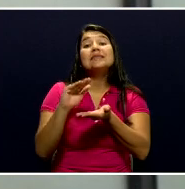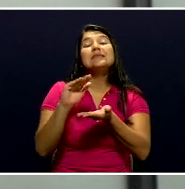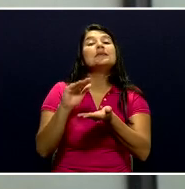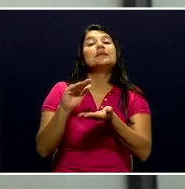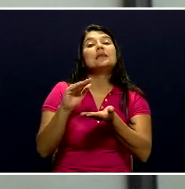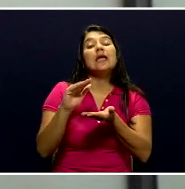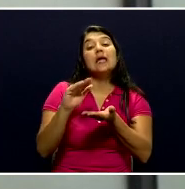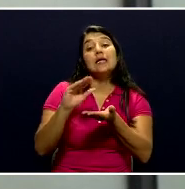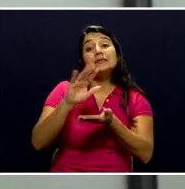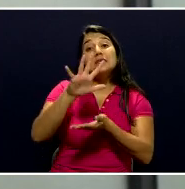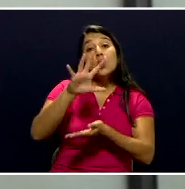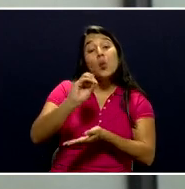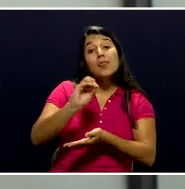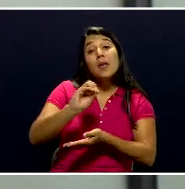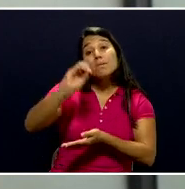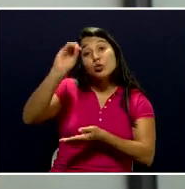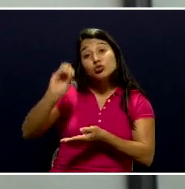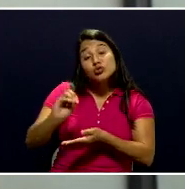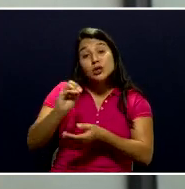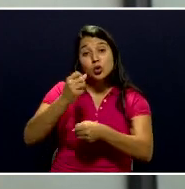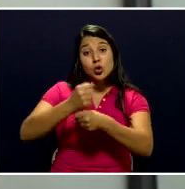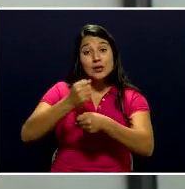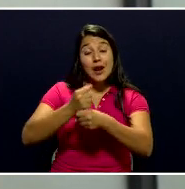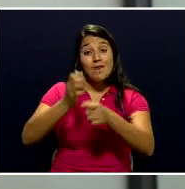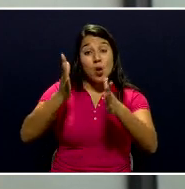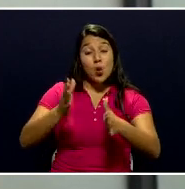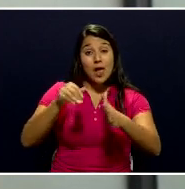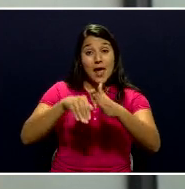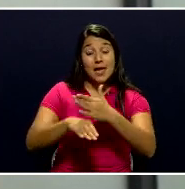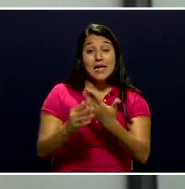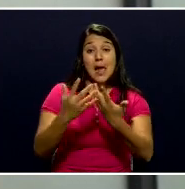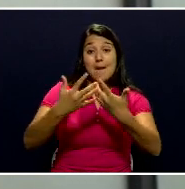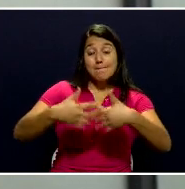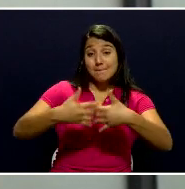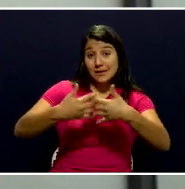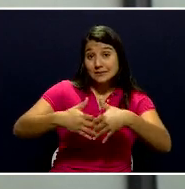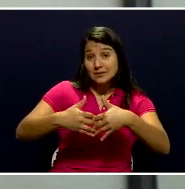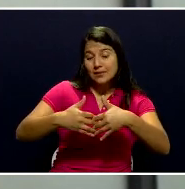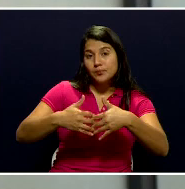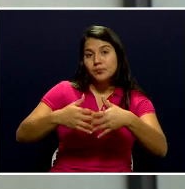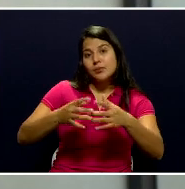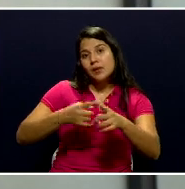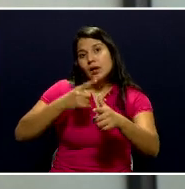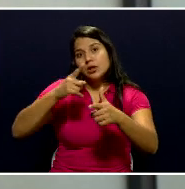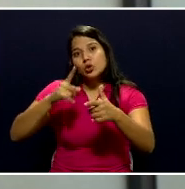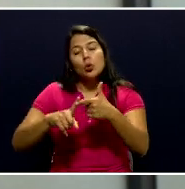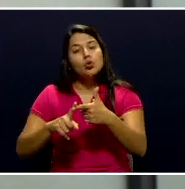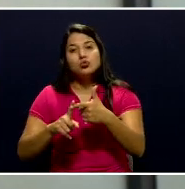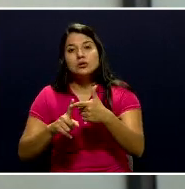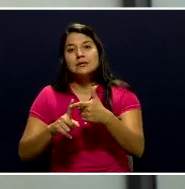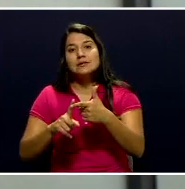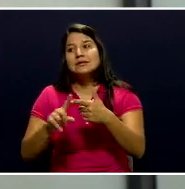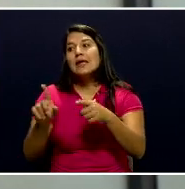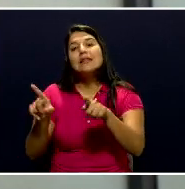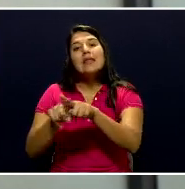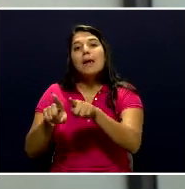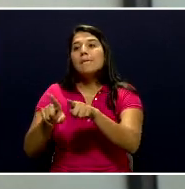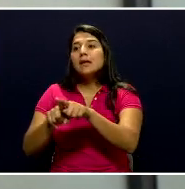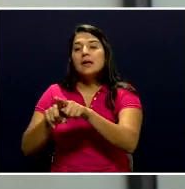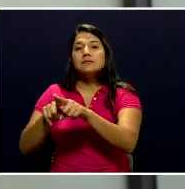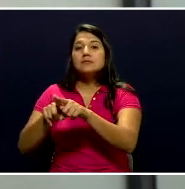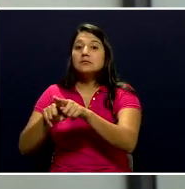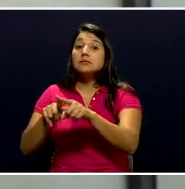50% del personal de una empresa debe haber una reducción paritaria en cuanto a género,